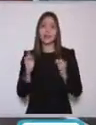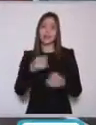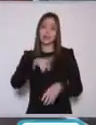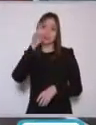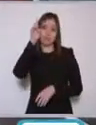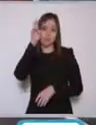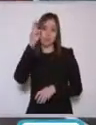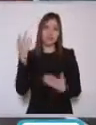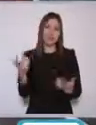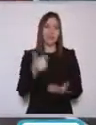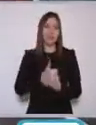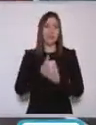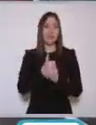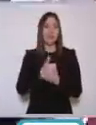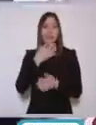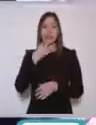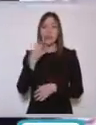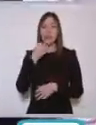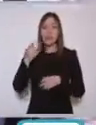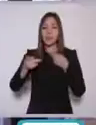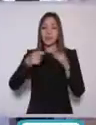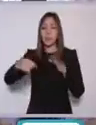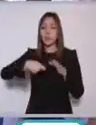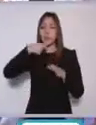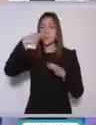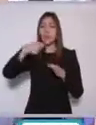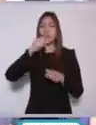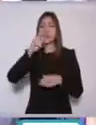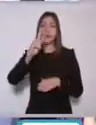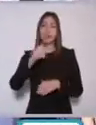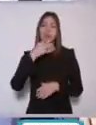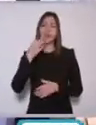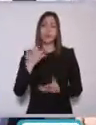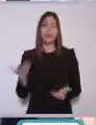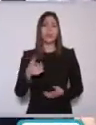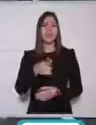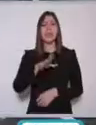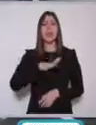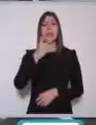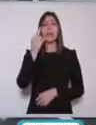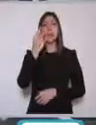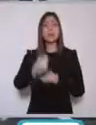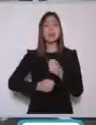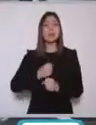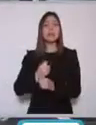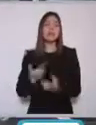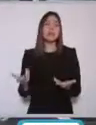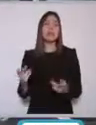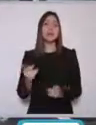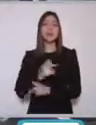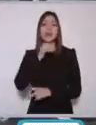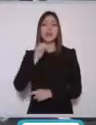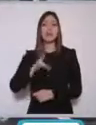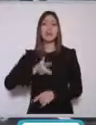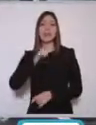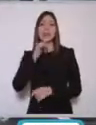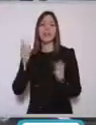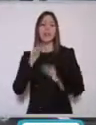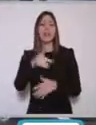señoras Pero para y eso nos señores. ayudan las sopitas, chef. Así es, pero te digo algo, a nuestros 25 años vamos a hacer Claro. No, hombre, ¿cuál? ¿Cuál